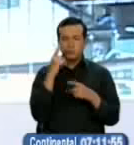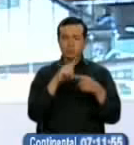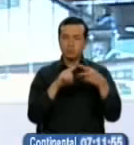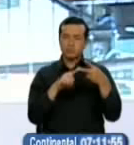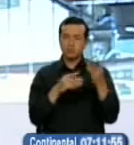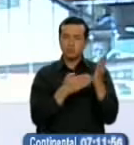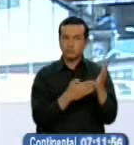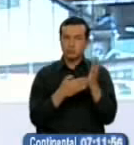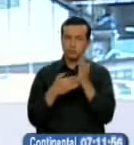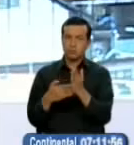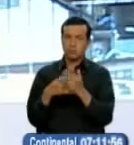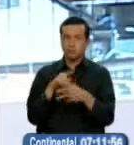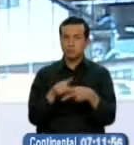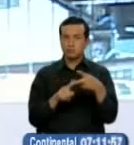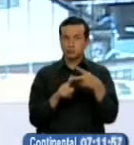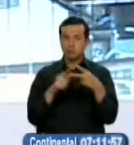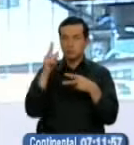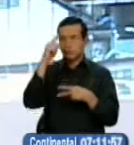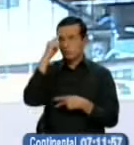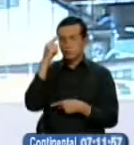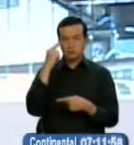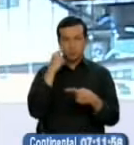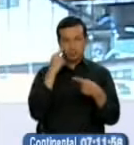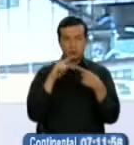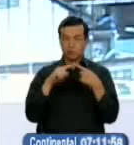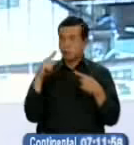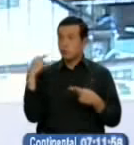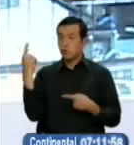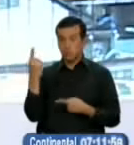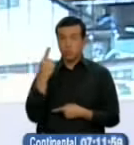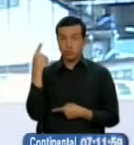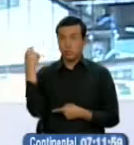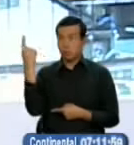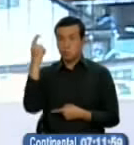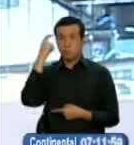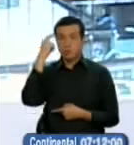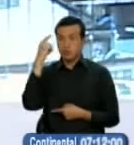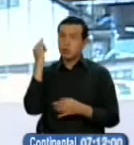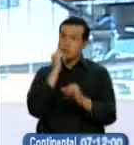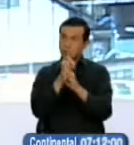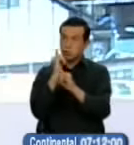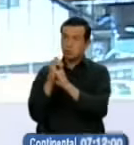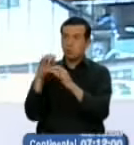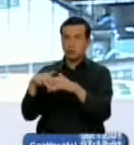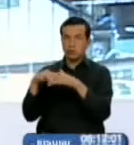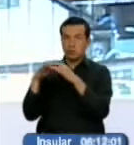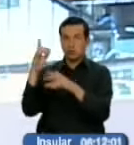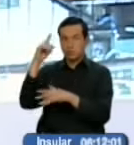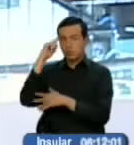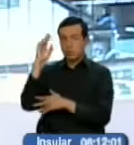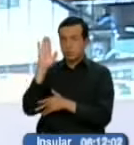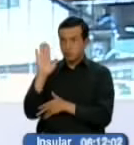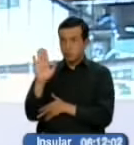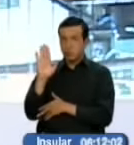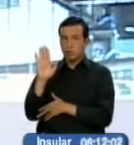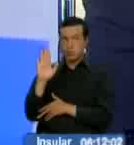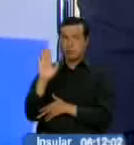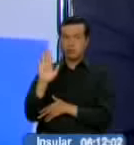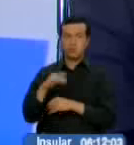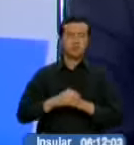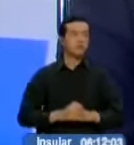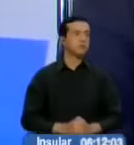modelos, sí, de Estado. En este caso, nosotros creemos que reinstitucionalizamos ese Estado que estaba destruido. Gracias, Juan